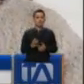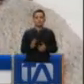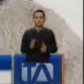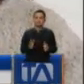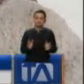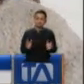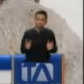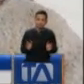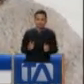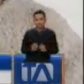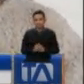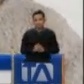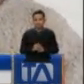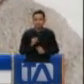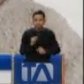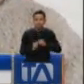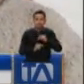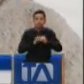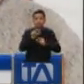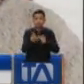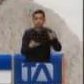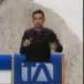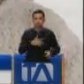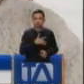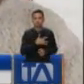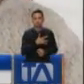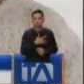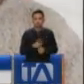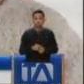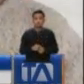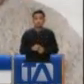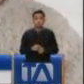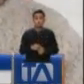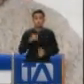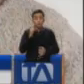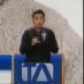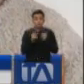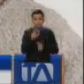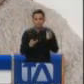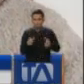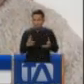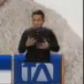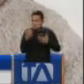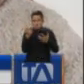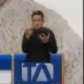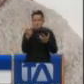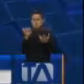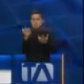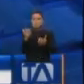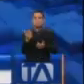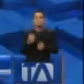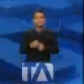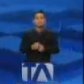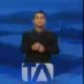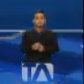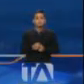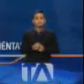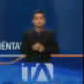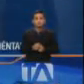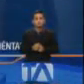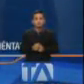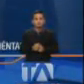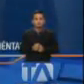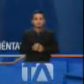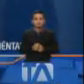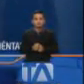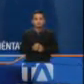pero poco a poco la gente está reaccionando. En el último caso la gente reaccionó y eso fue muy bueno, ¿no? Según los datos de la